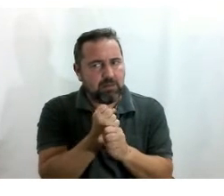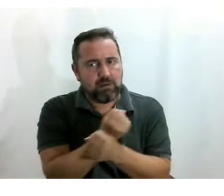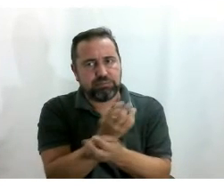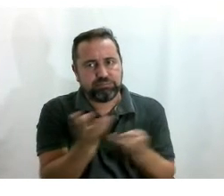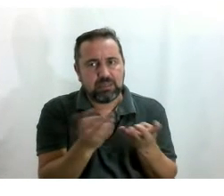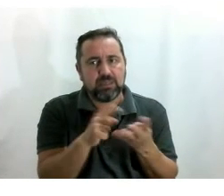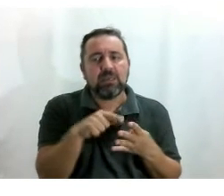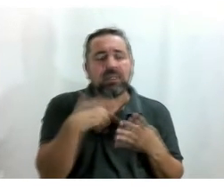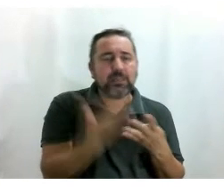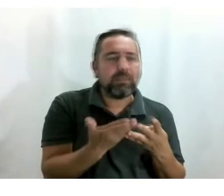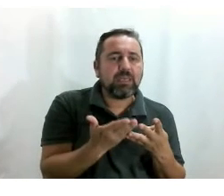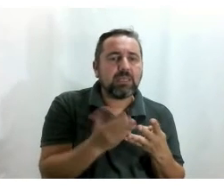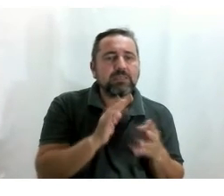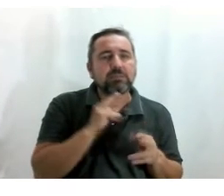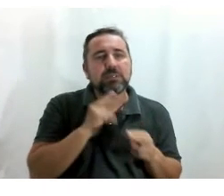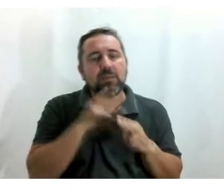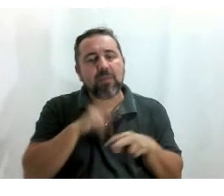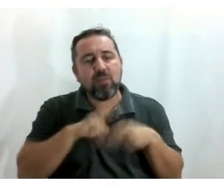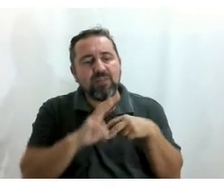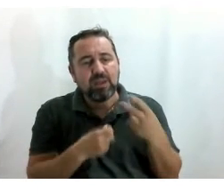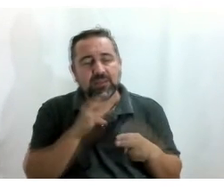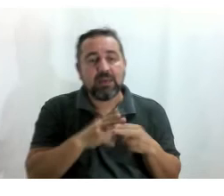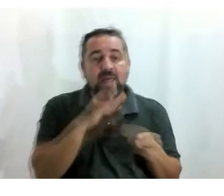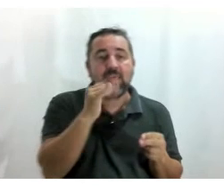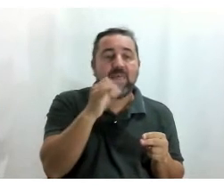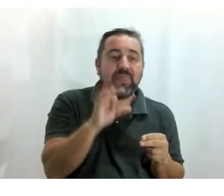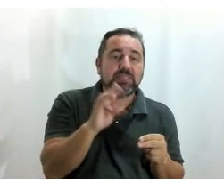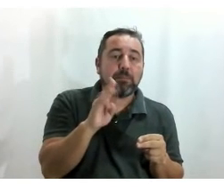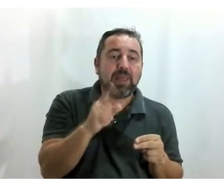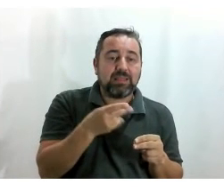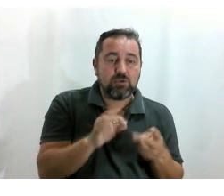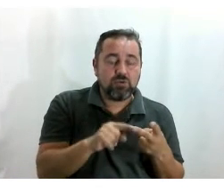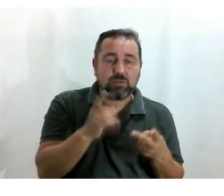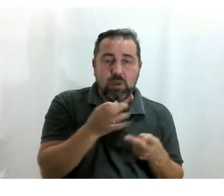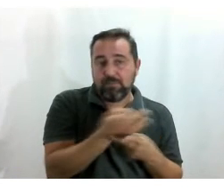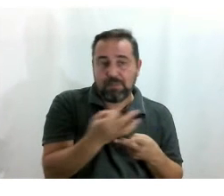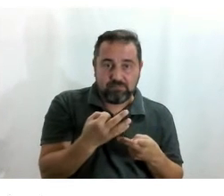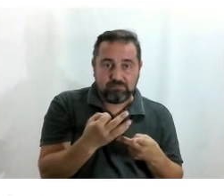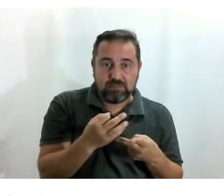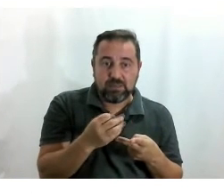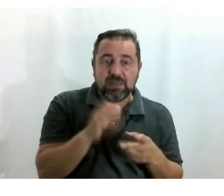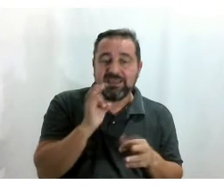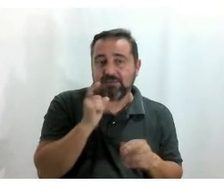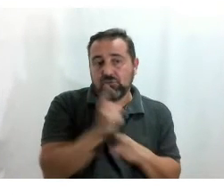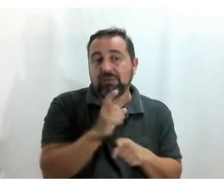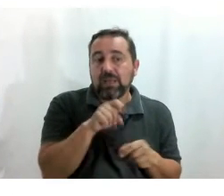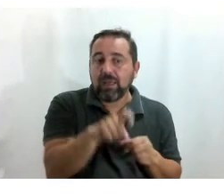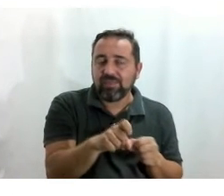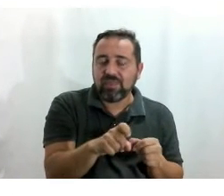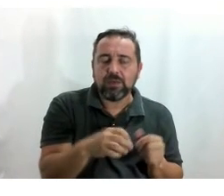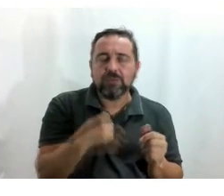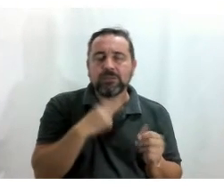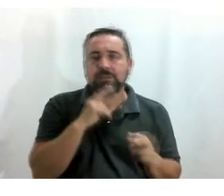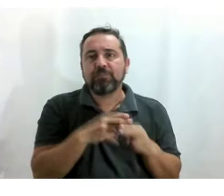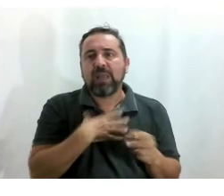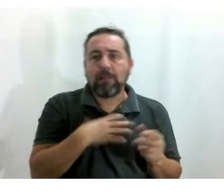en modificar el propio cisplatino para que, siendo igualmente efectivo frente al cáncer, pues no tenga esa